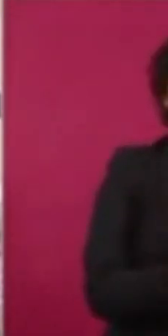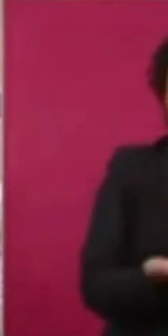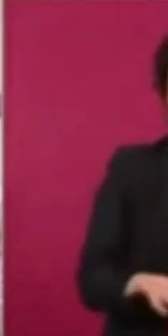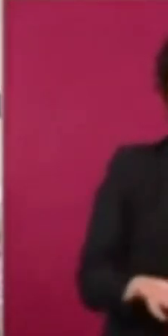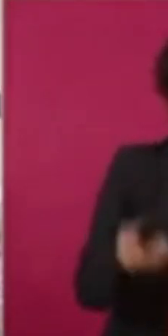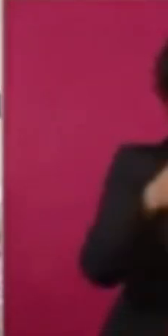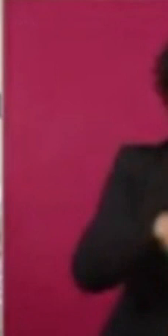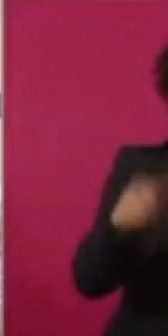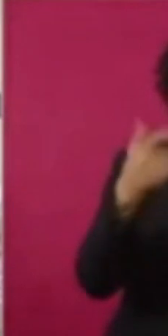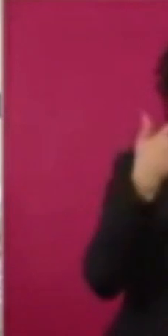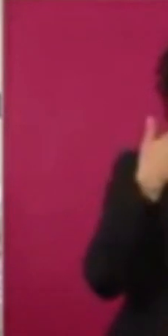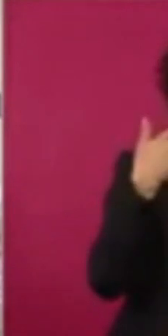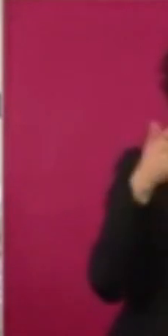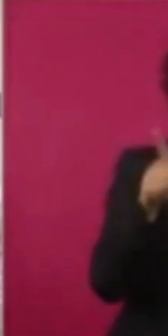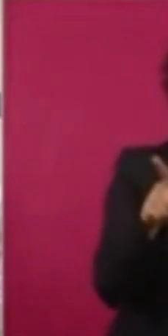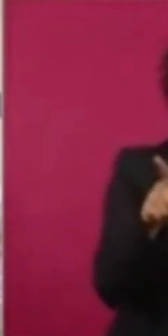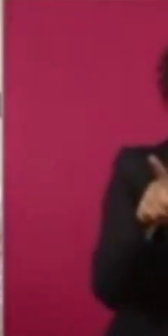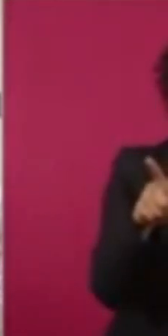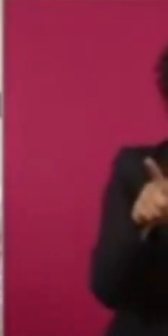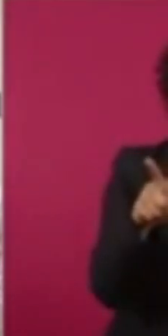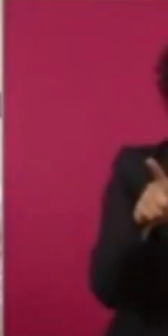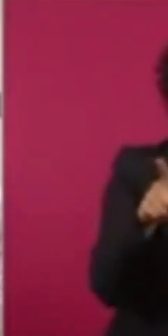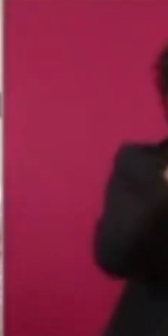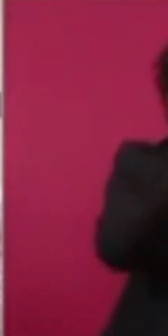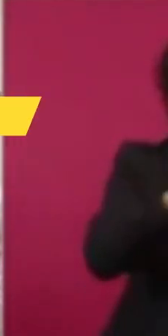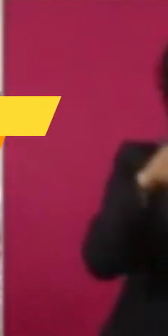que no quisieran que se hiciera nada,